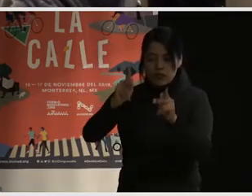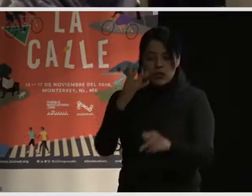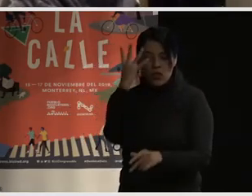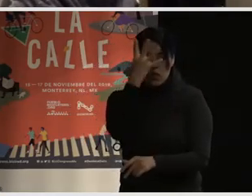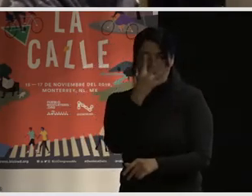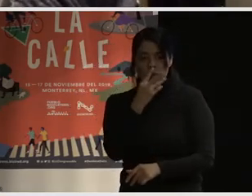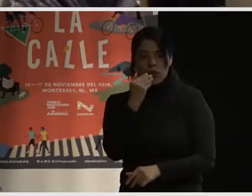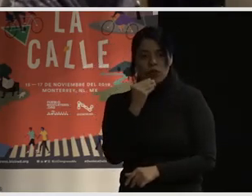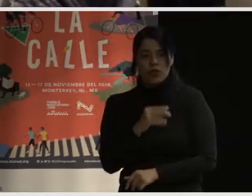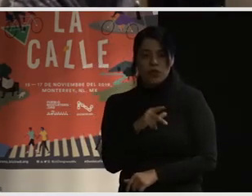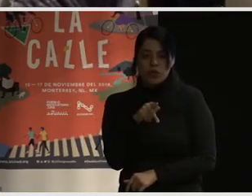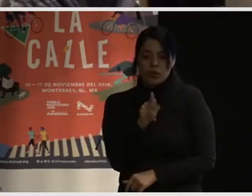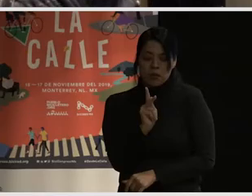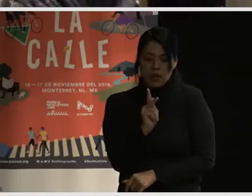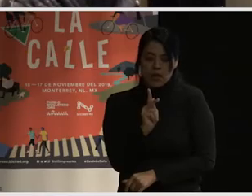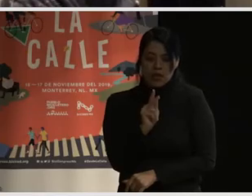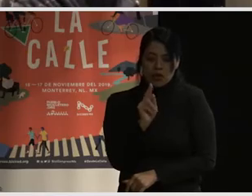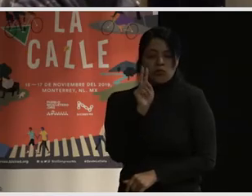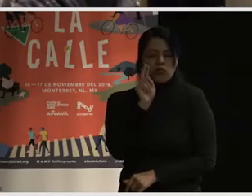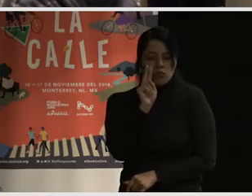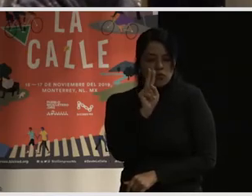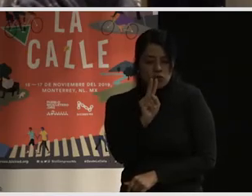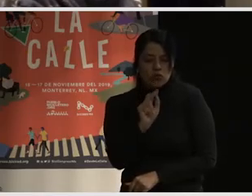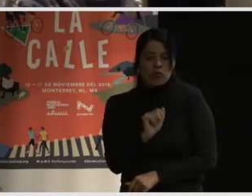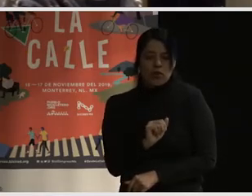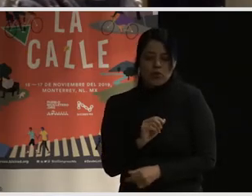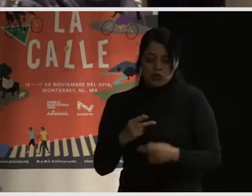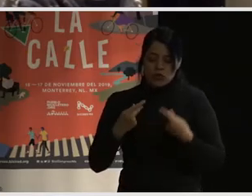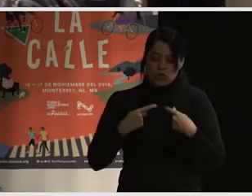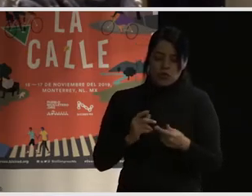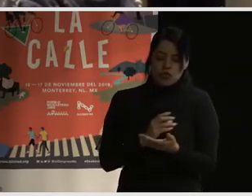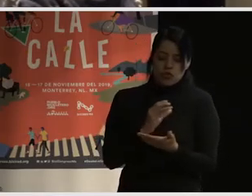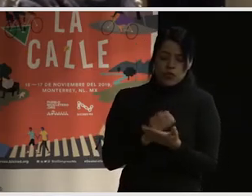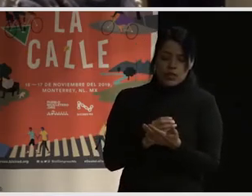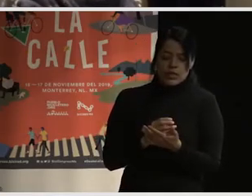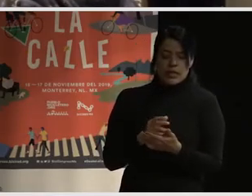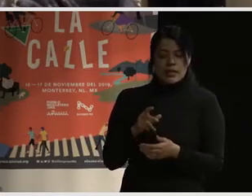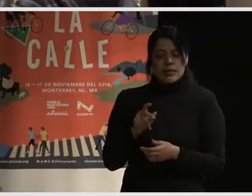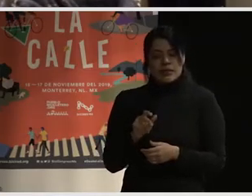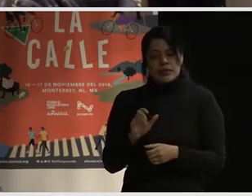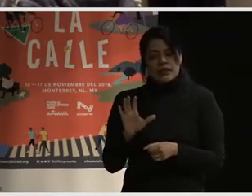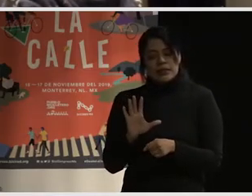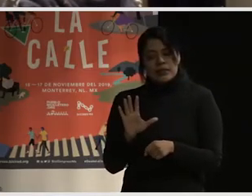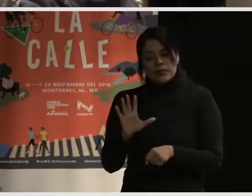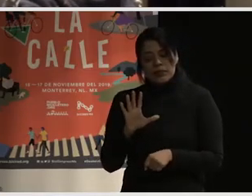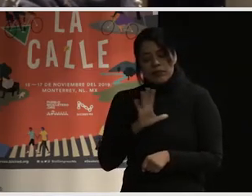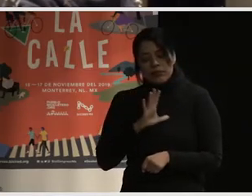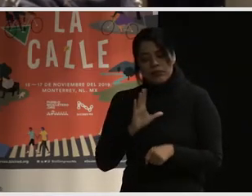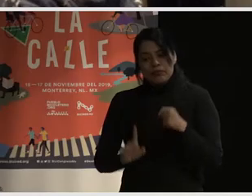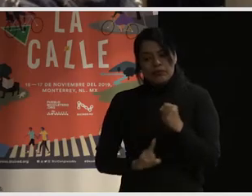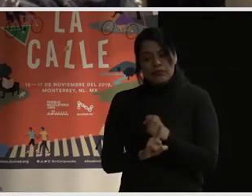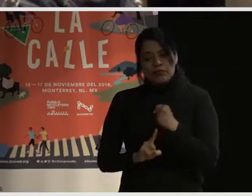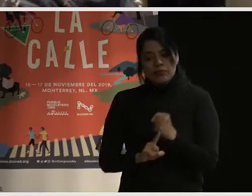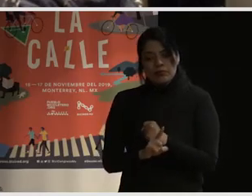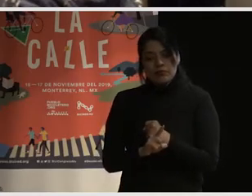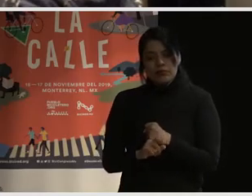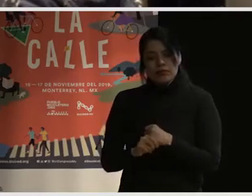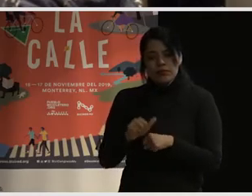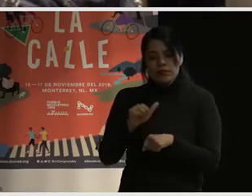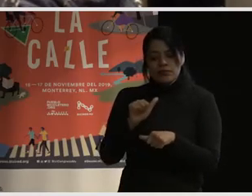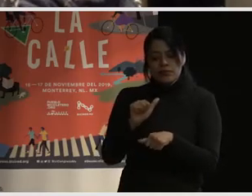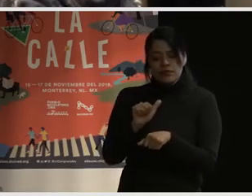bonito pero lo que sí nosotros observamos como ciudadanos es el caos que pues que genera en el